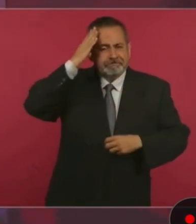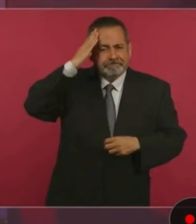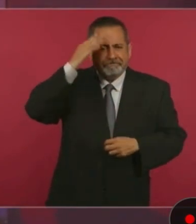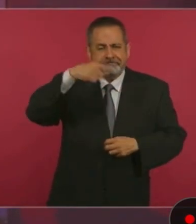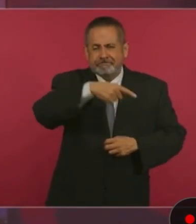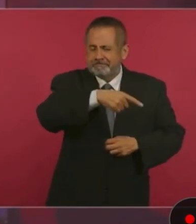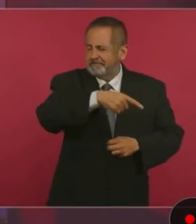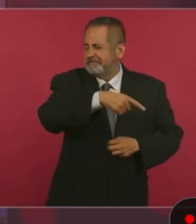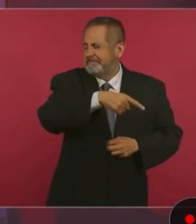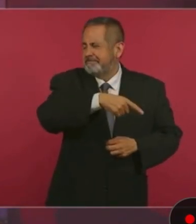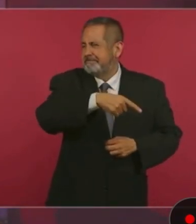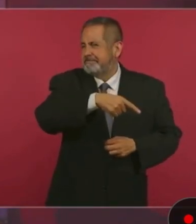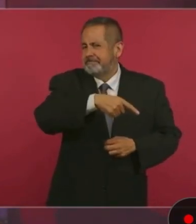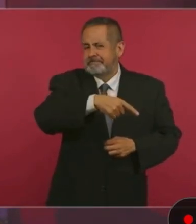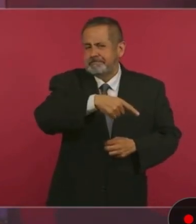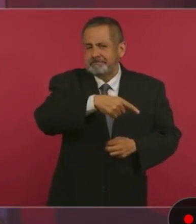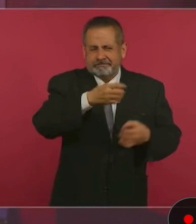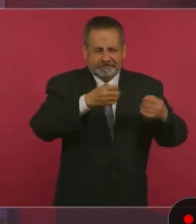que,